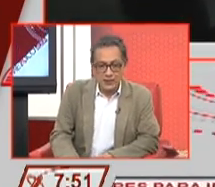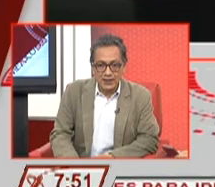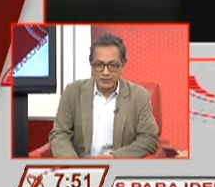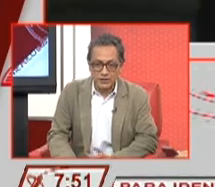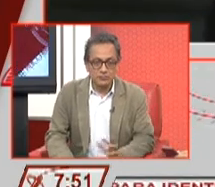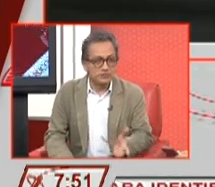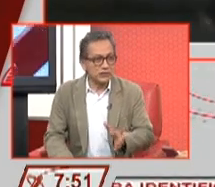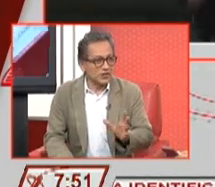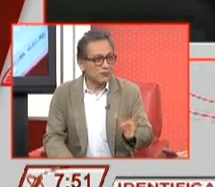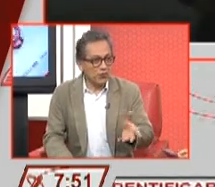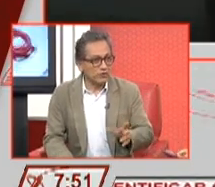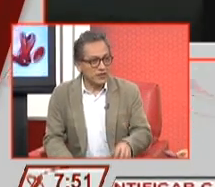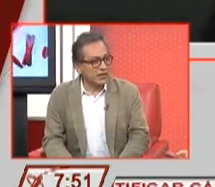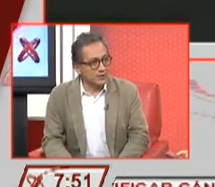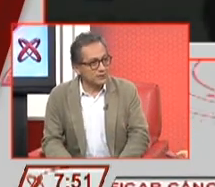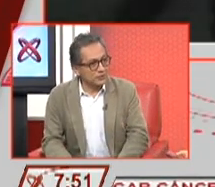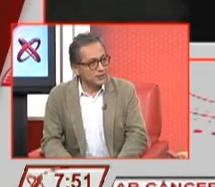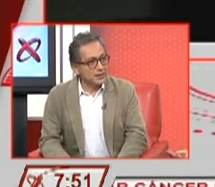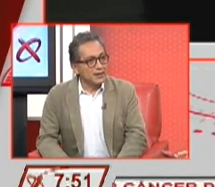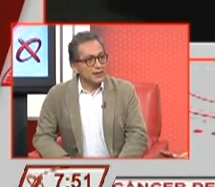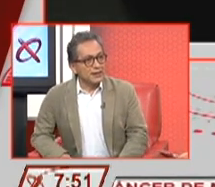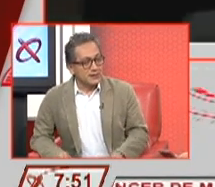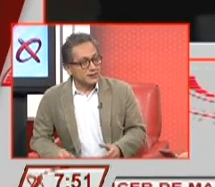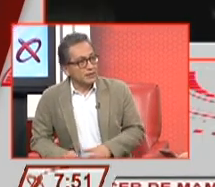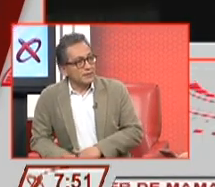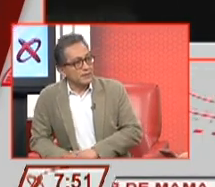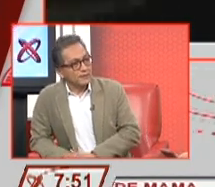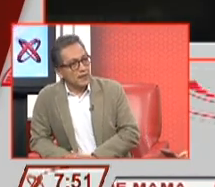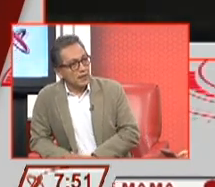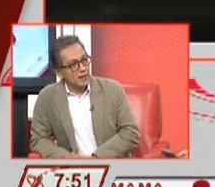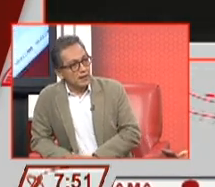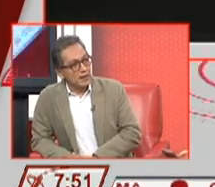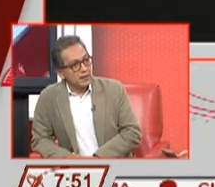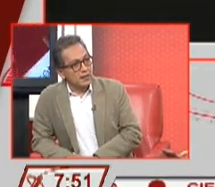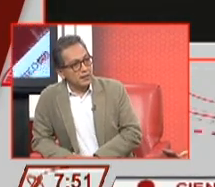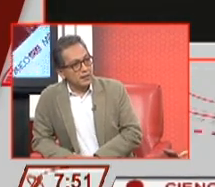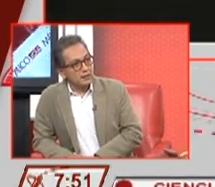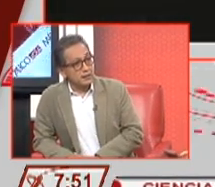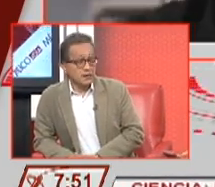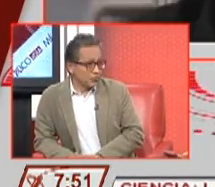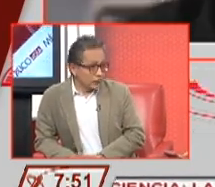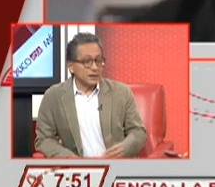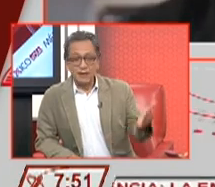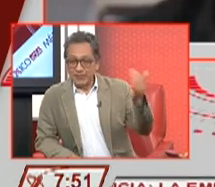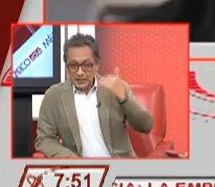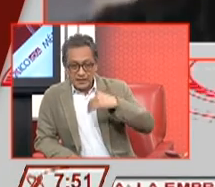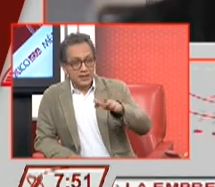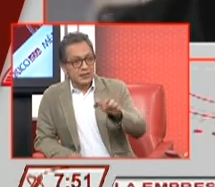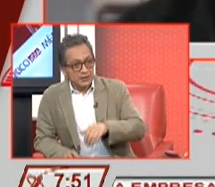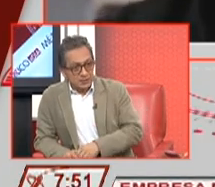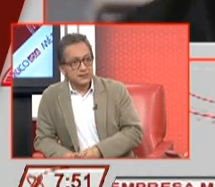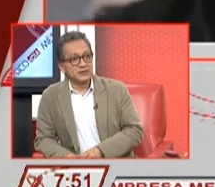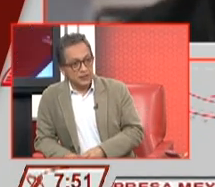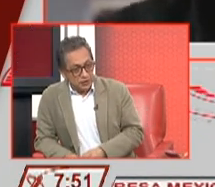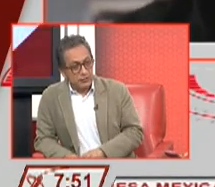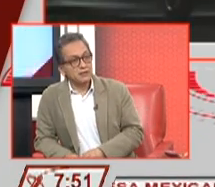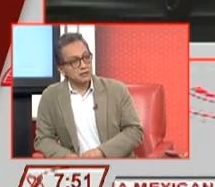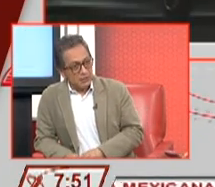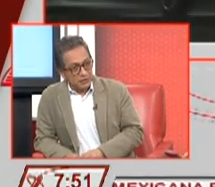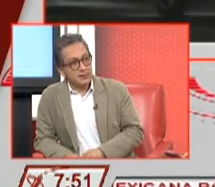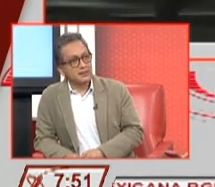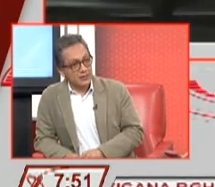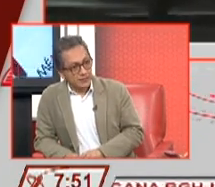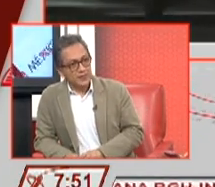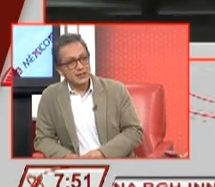Manos de Tijera, pues es un personaje un poco trágico, ¿no? O sea que él lo hizo famoso a Johnny Depp. Sí, bueno, y a partir de ahí